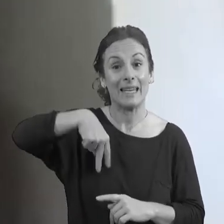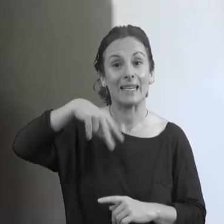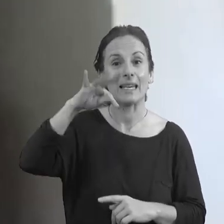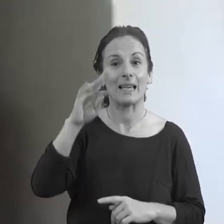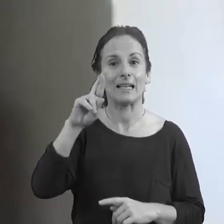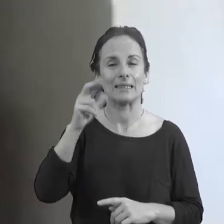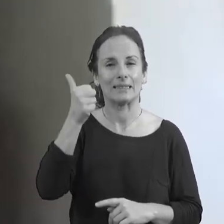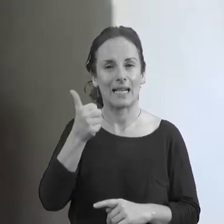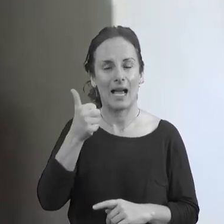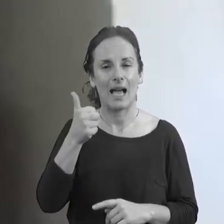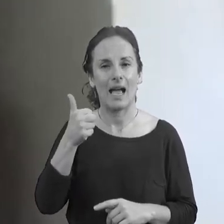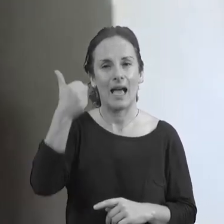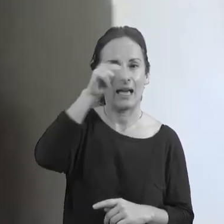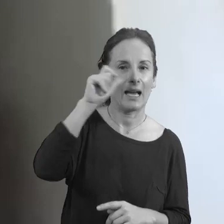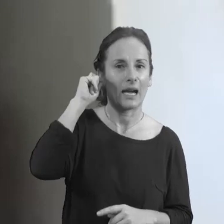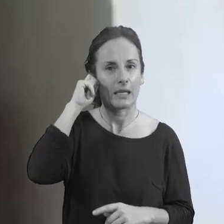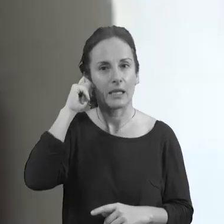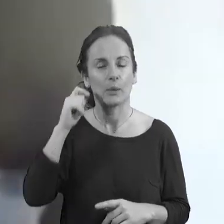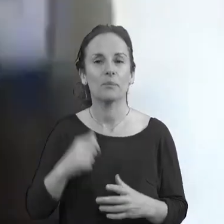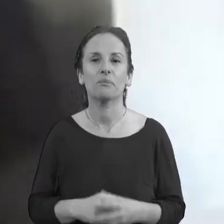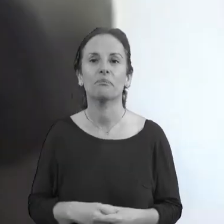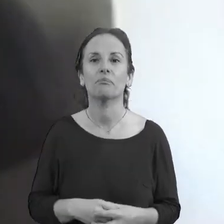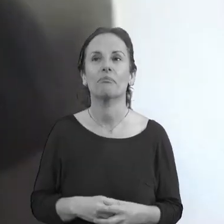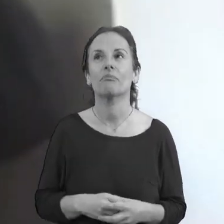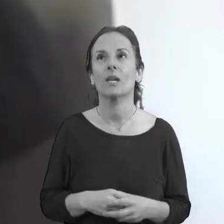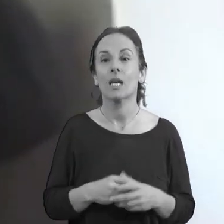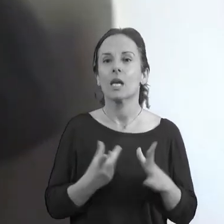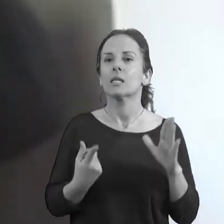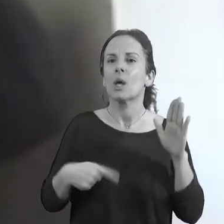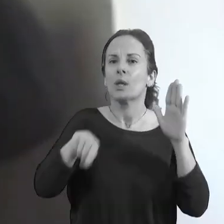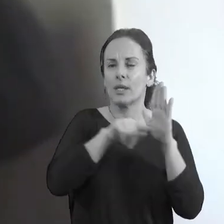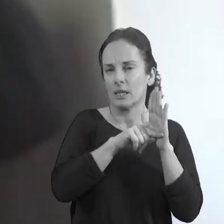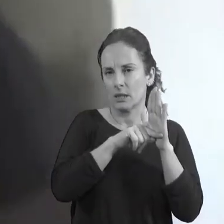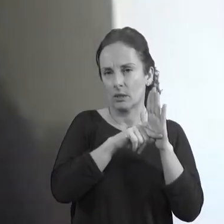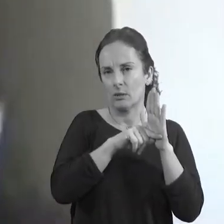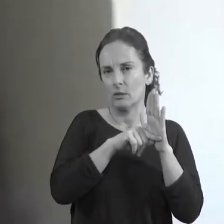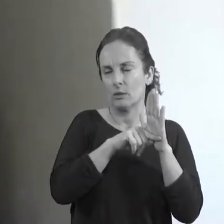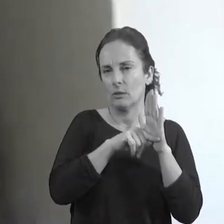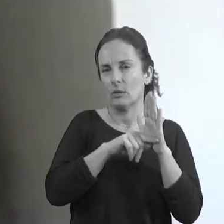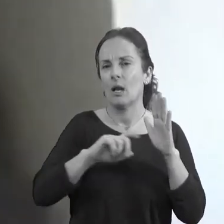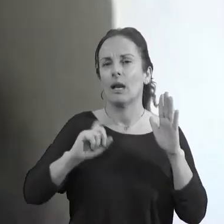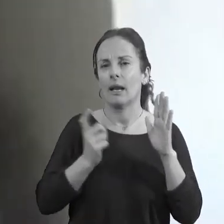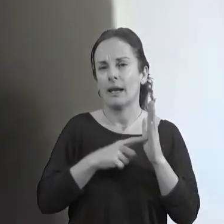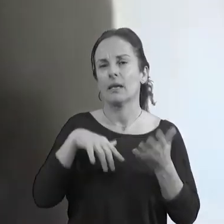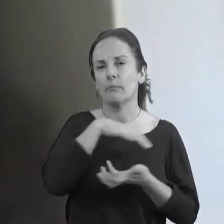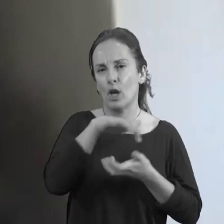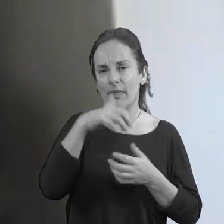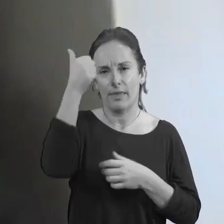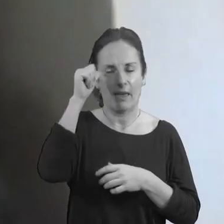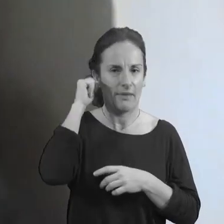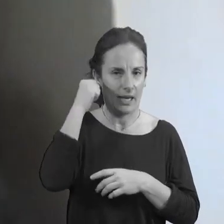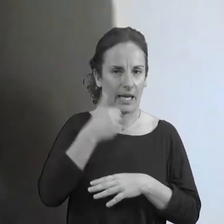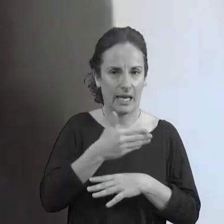que entra dentro de la ley de violencia doméstica, no de la ley 1/2004, ¿no? No de la ley de violencia de género, y sí que